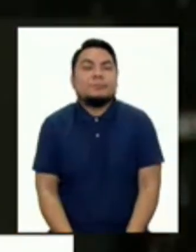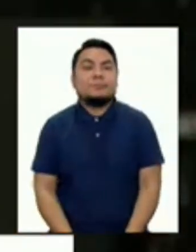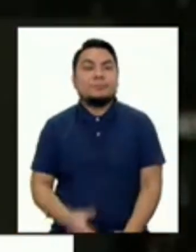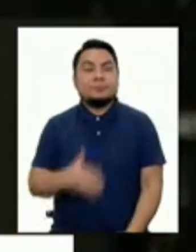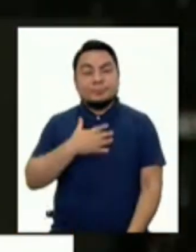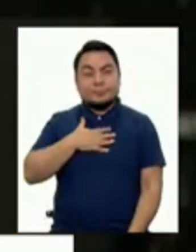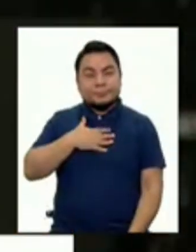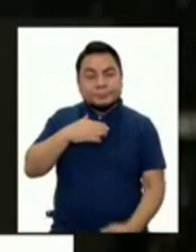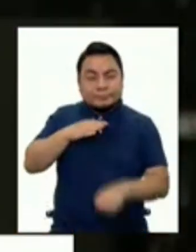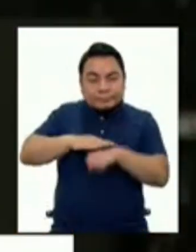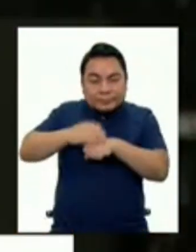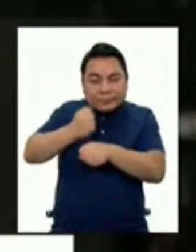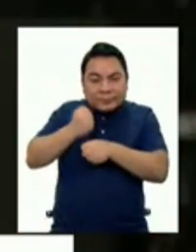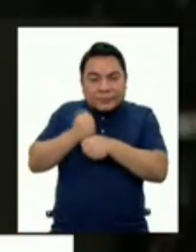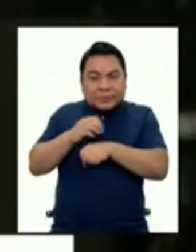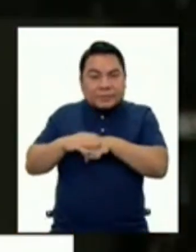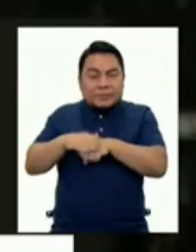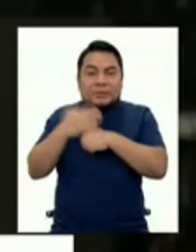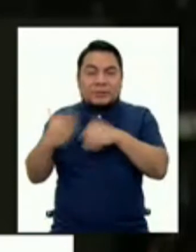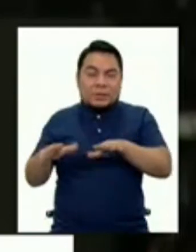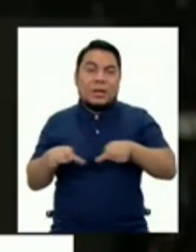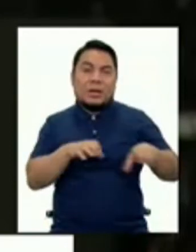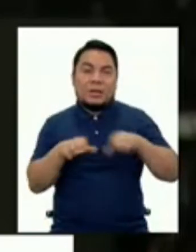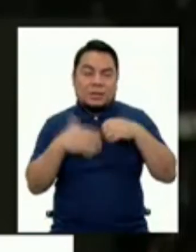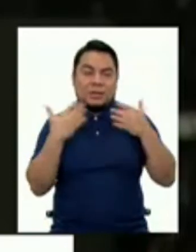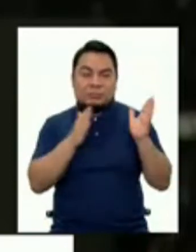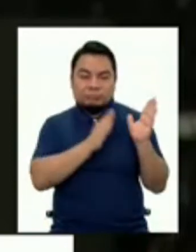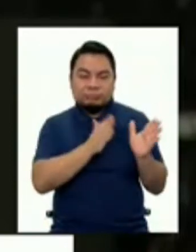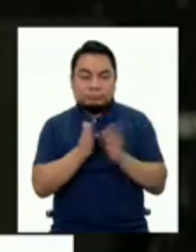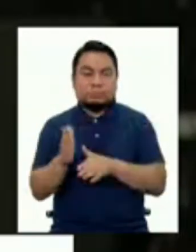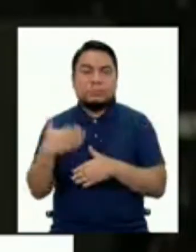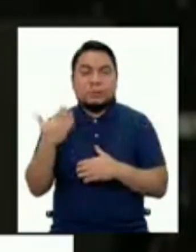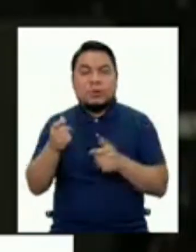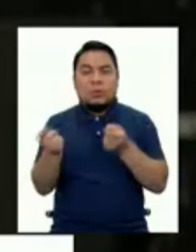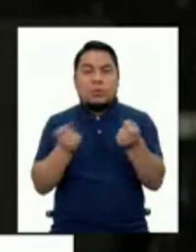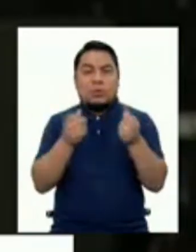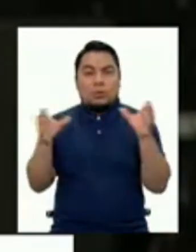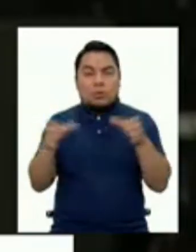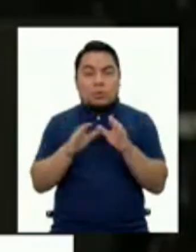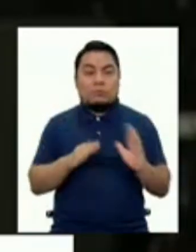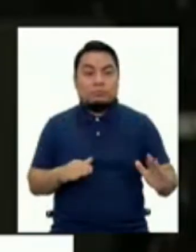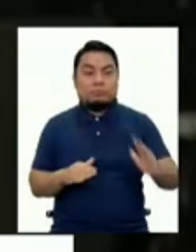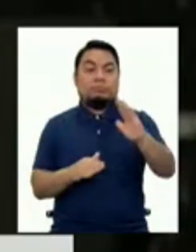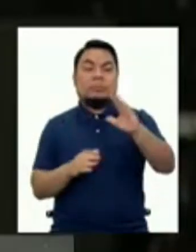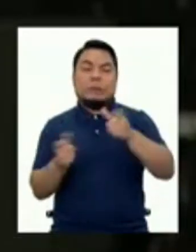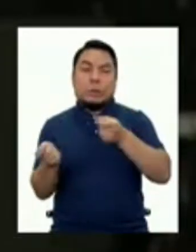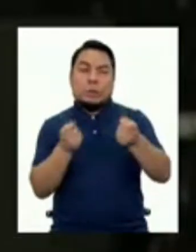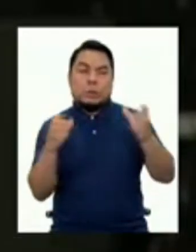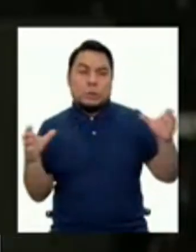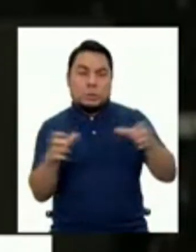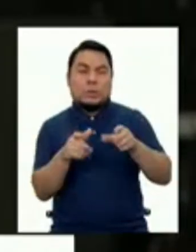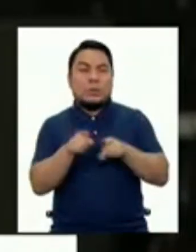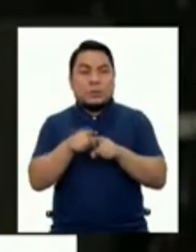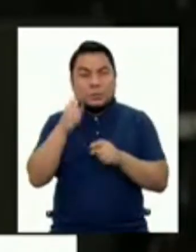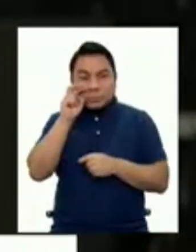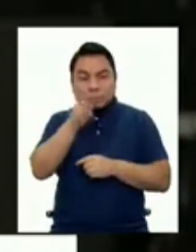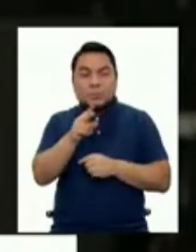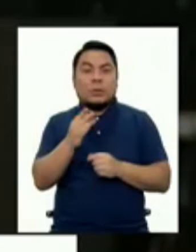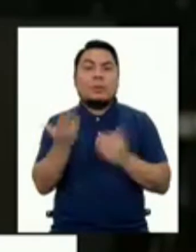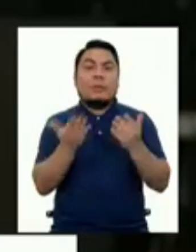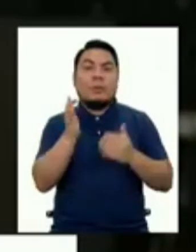Nuestras estrategias vienen siendo desplegadas para poder no solamente controlar el brote, sino vigilar la eventualidad de un